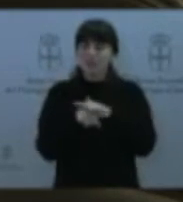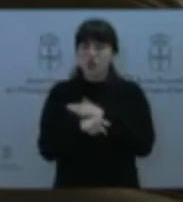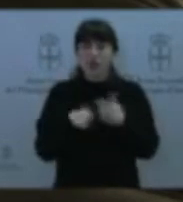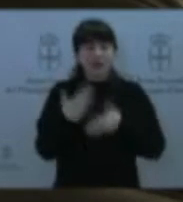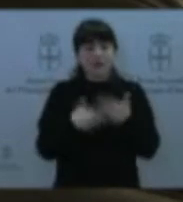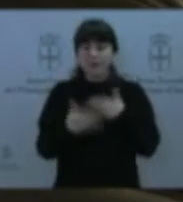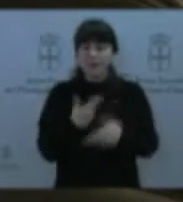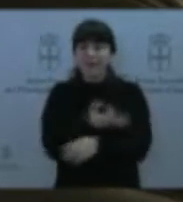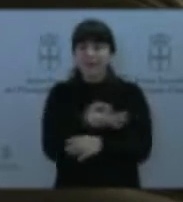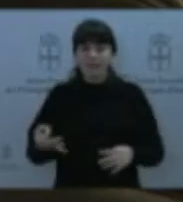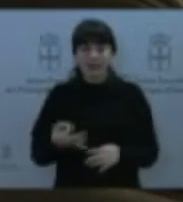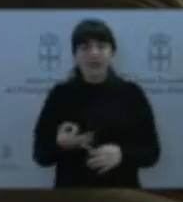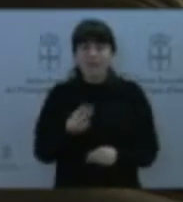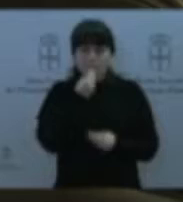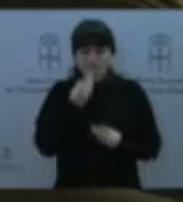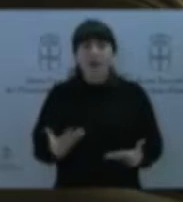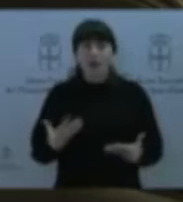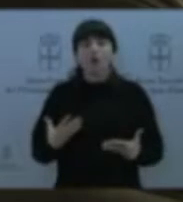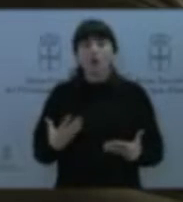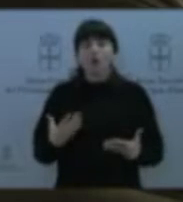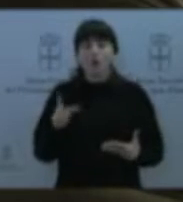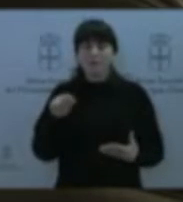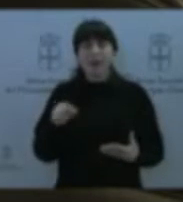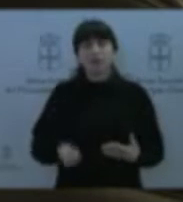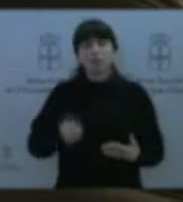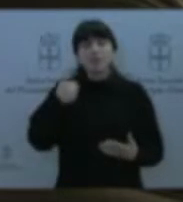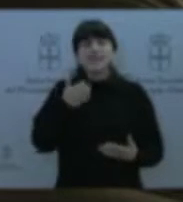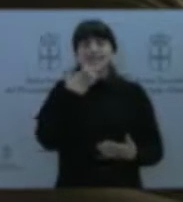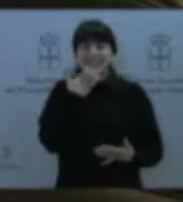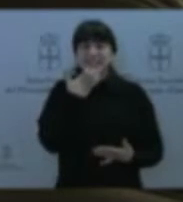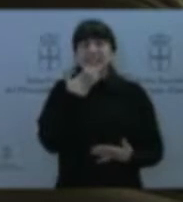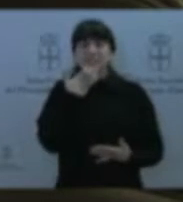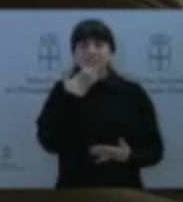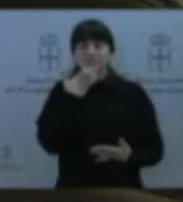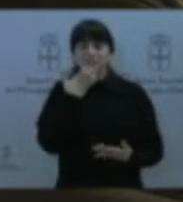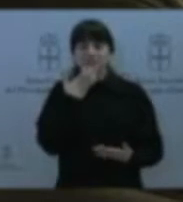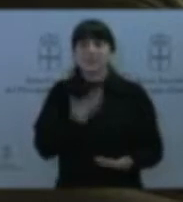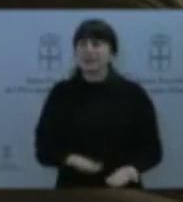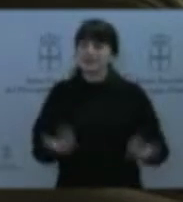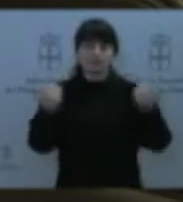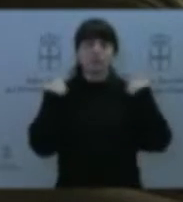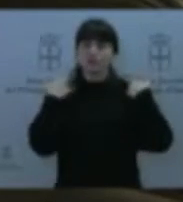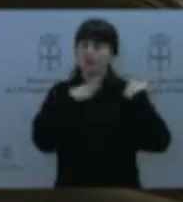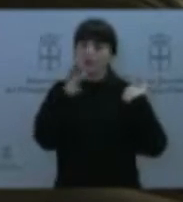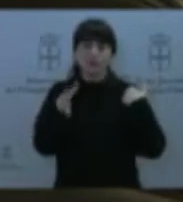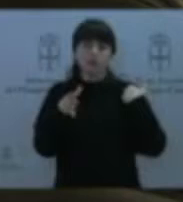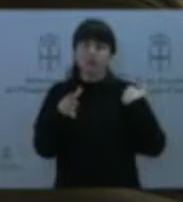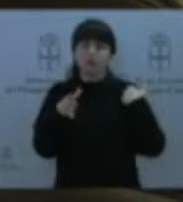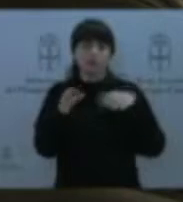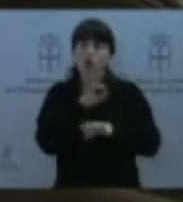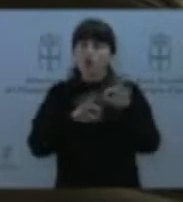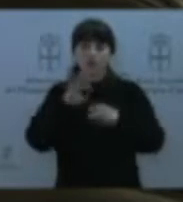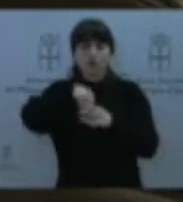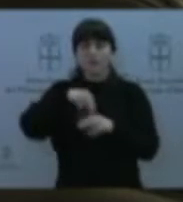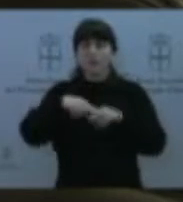más barata si se prestan directamente por los órganos del Principado de Asturias, por los órganos de la Administración del Principado de Asturias. Y